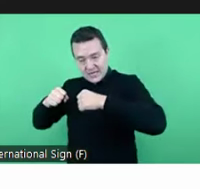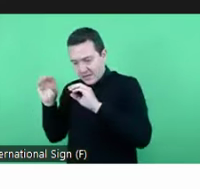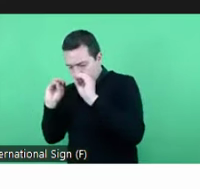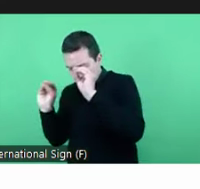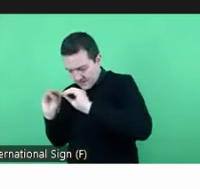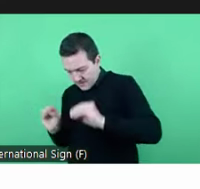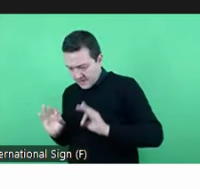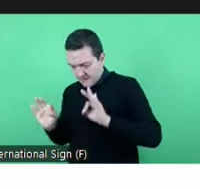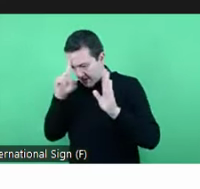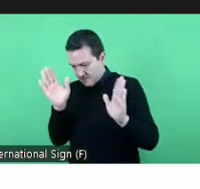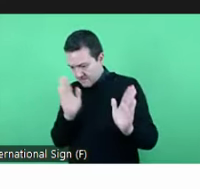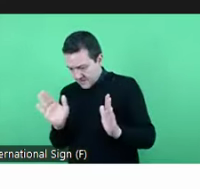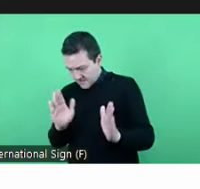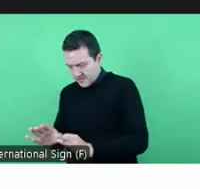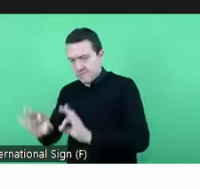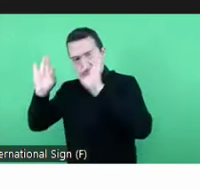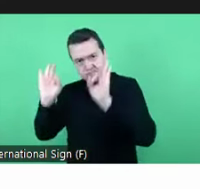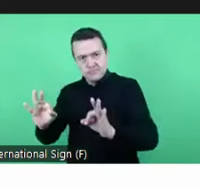transparent for all.